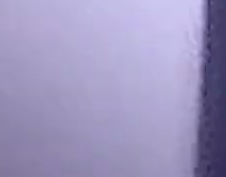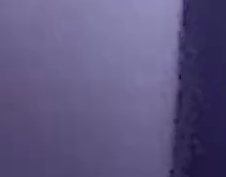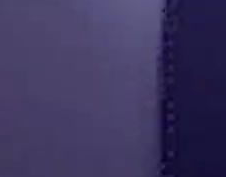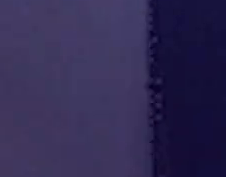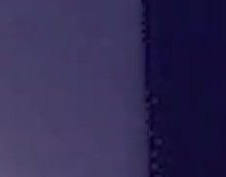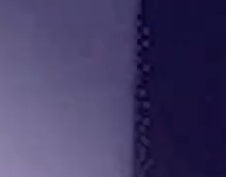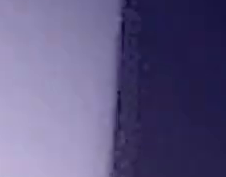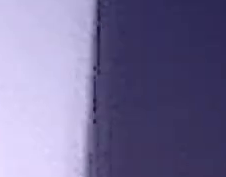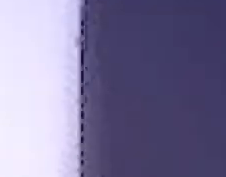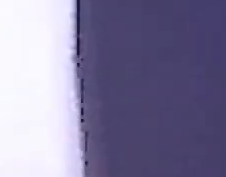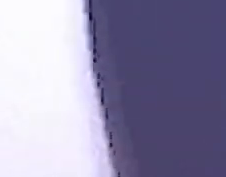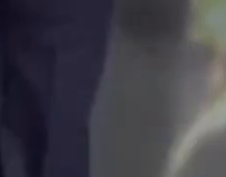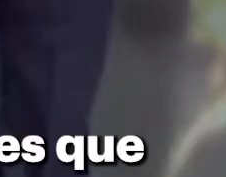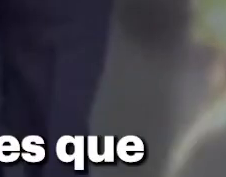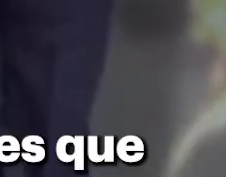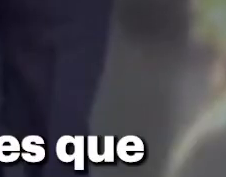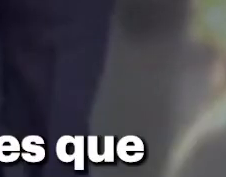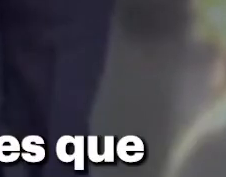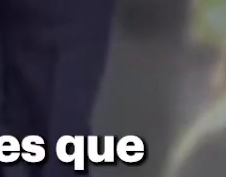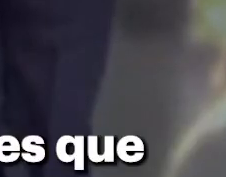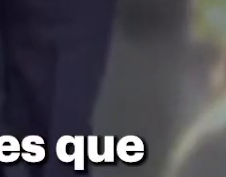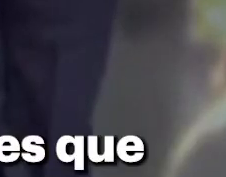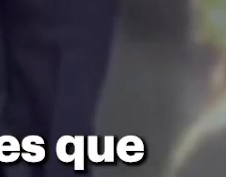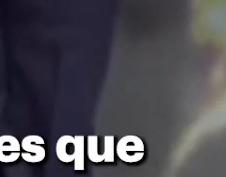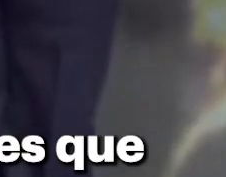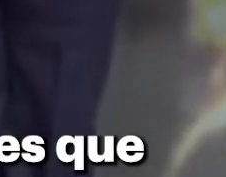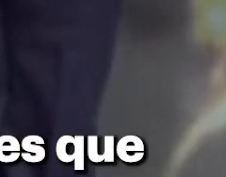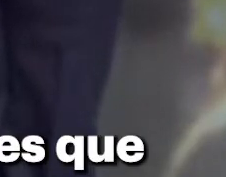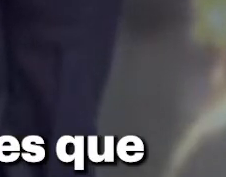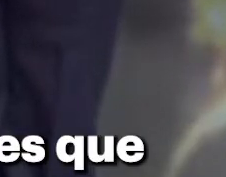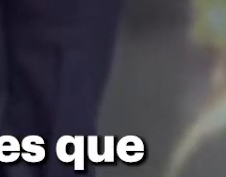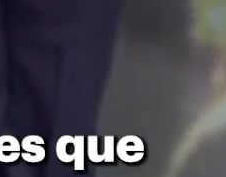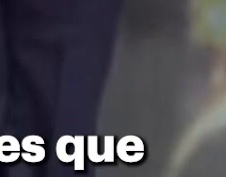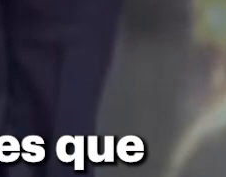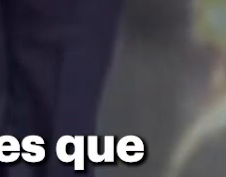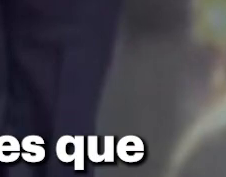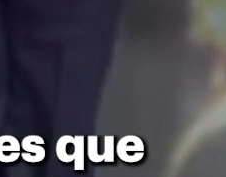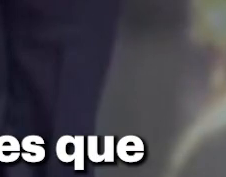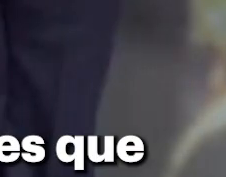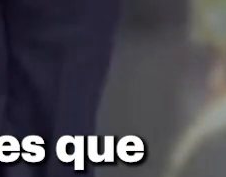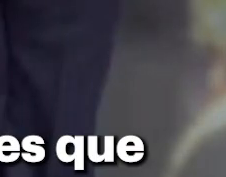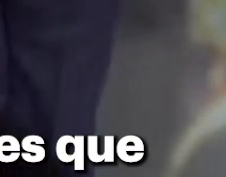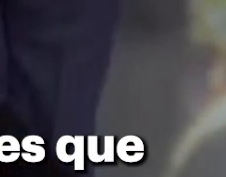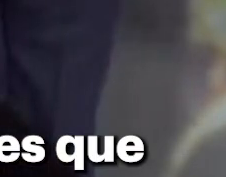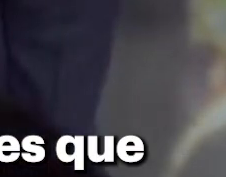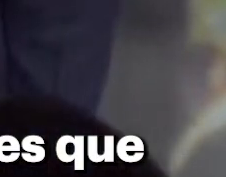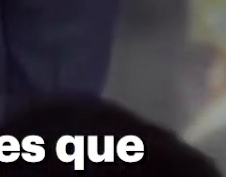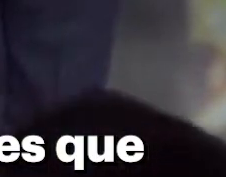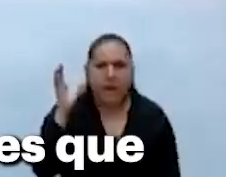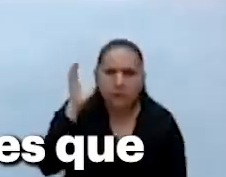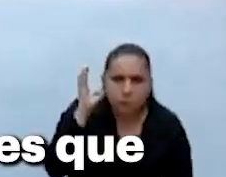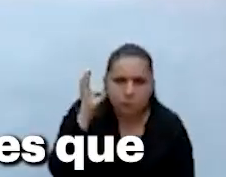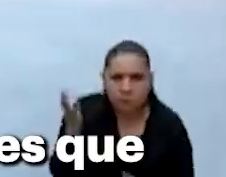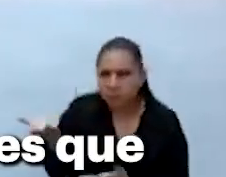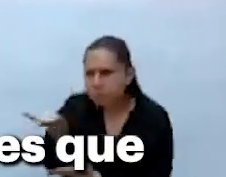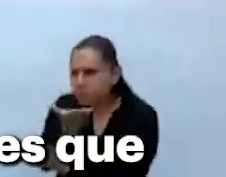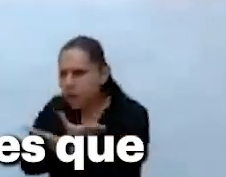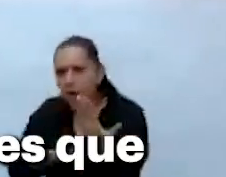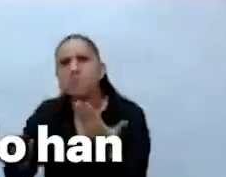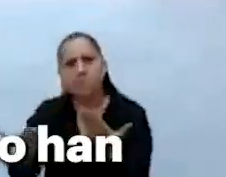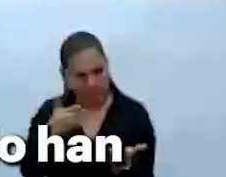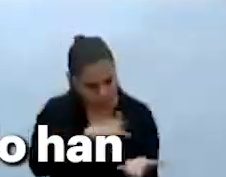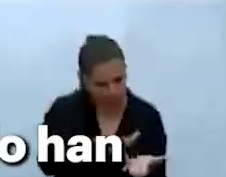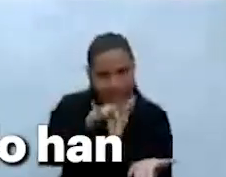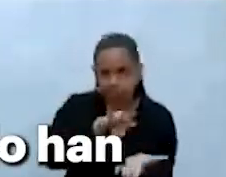México tendrá una presidenta. Claudia Sheinbaum y Xóchitl Gálvez son las aspirantes que van a contender por la presidencia de